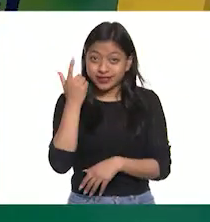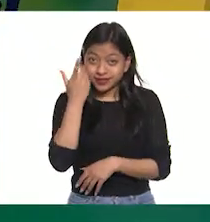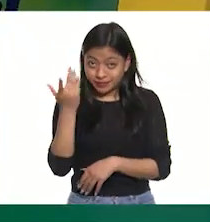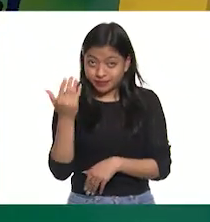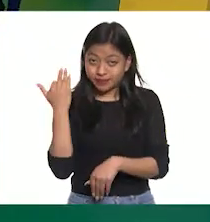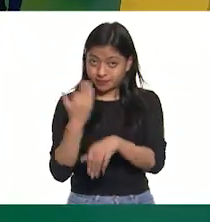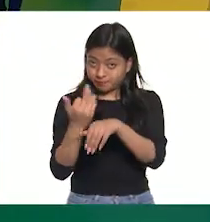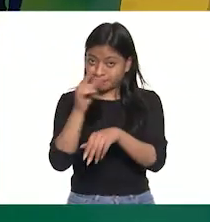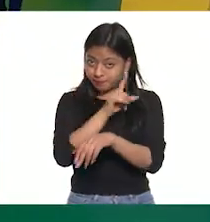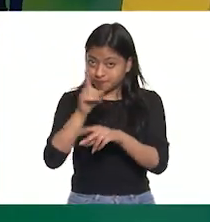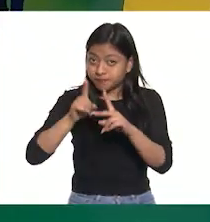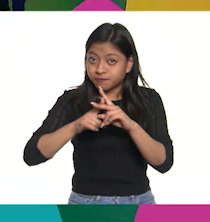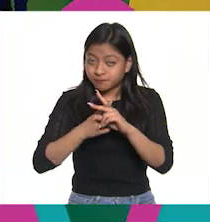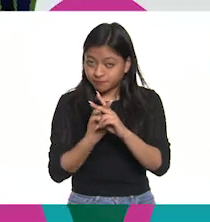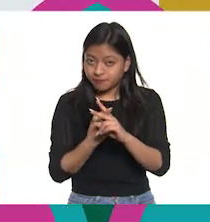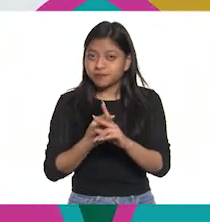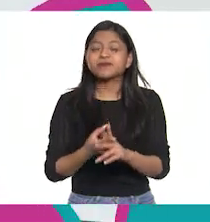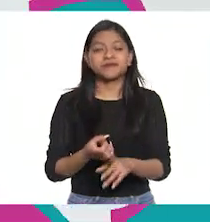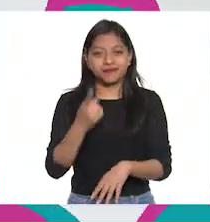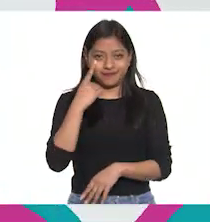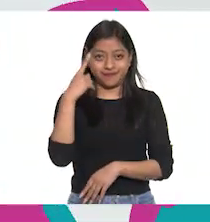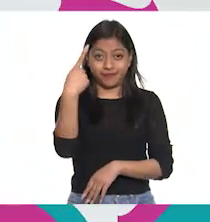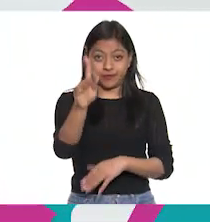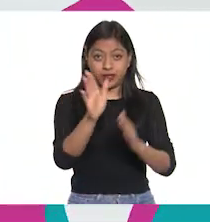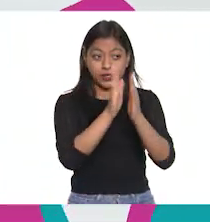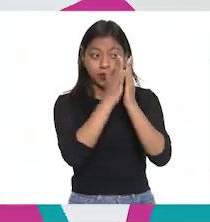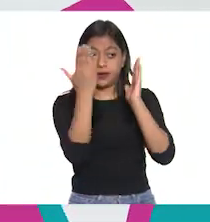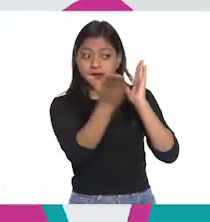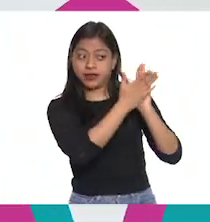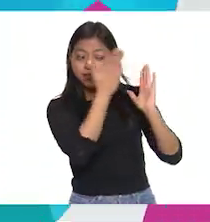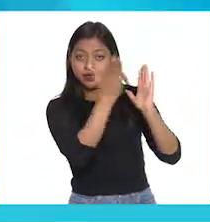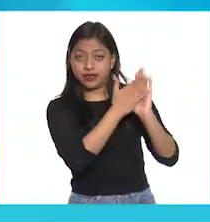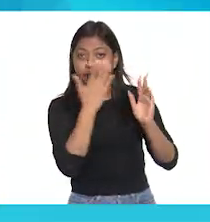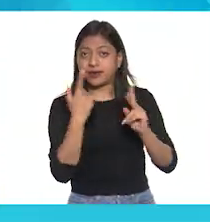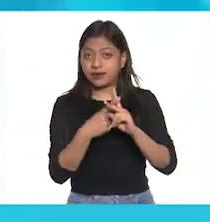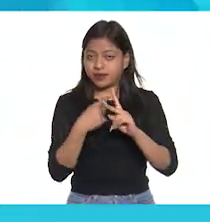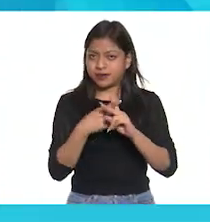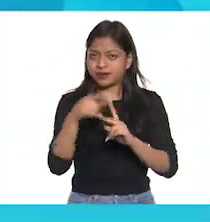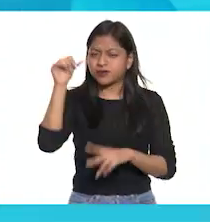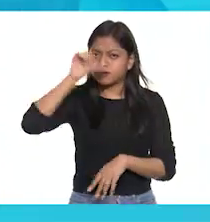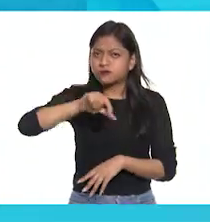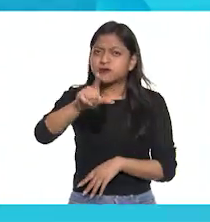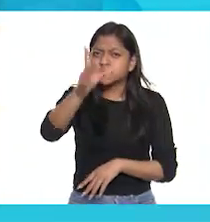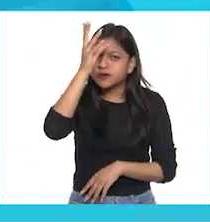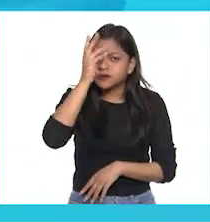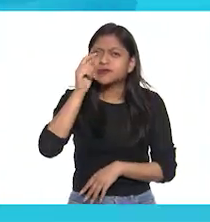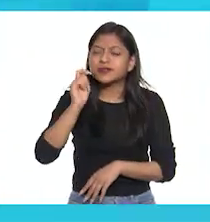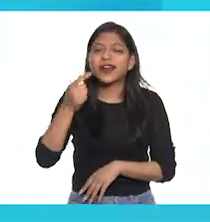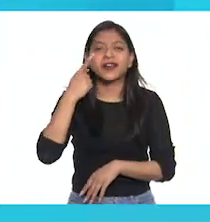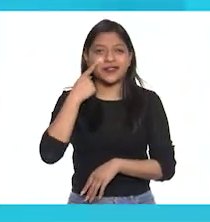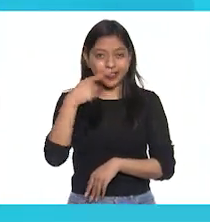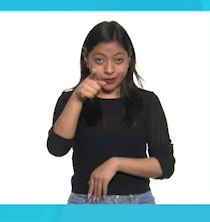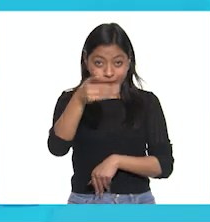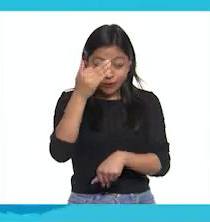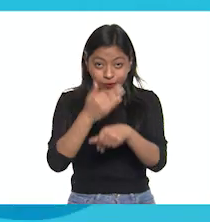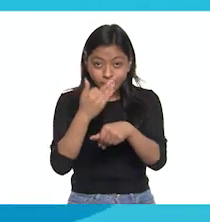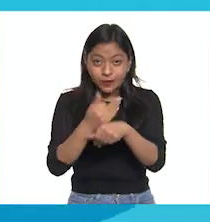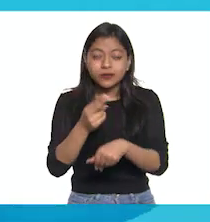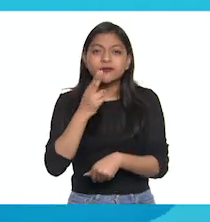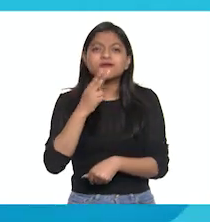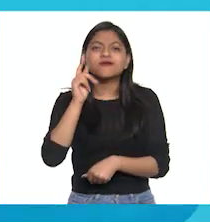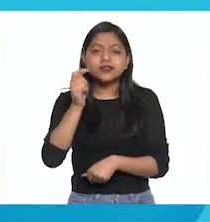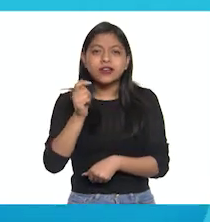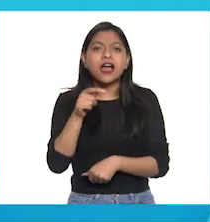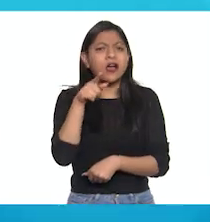que para empezar esta clase, van por su libro de matemáticas? ¿Qué van a aprender? Bueno, van a aprender a utilizar